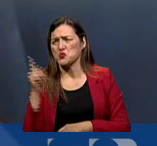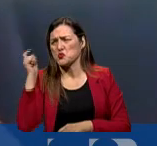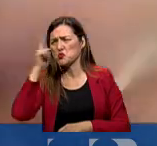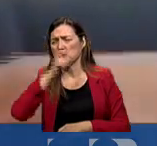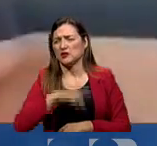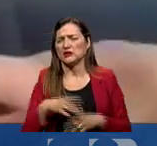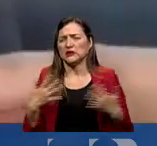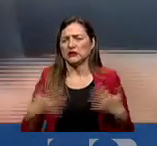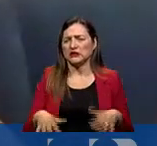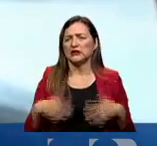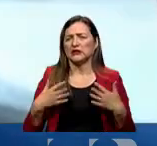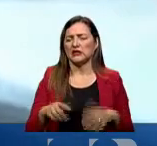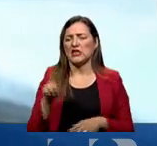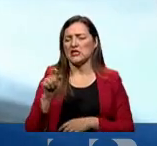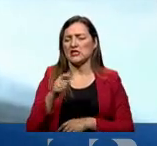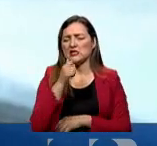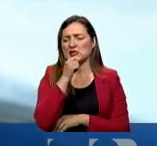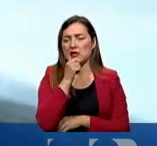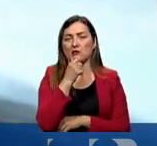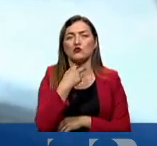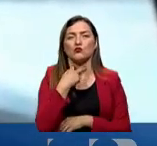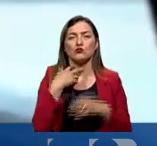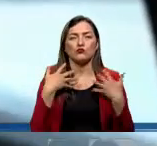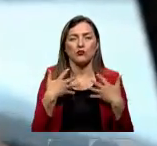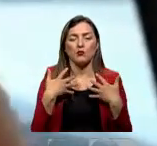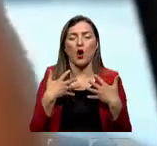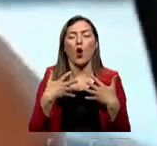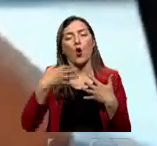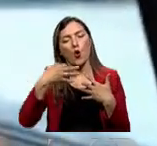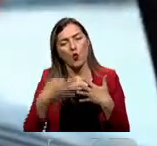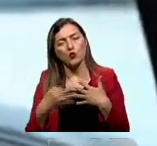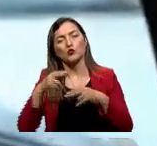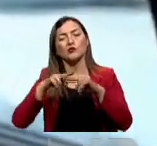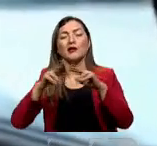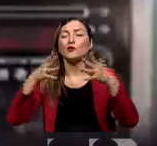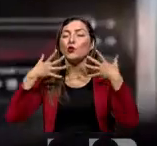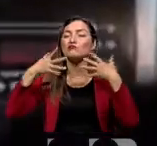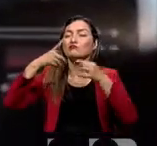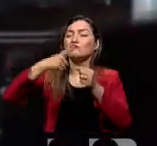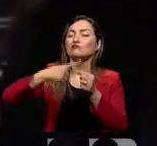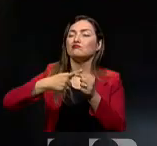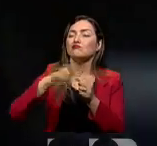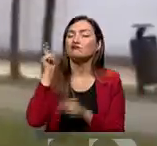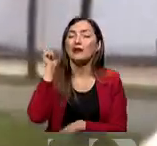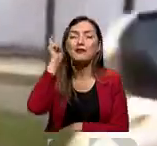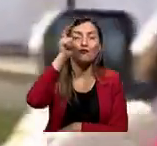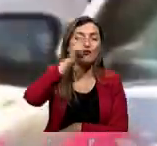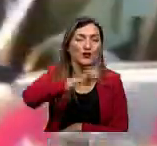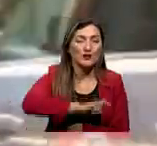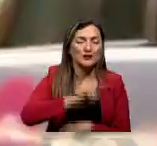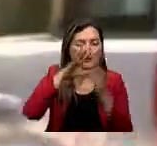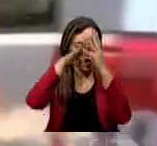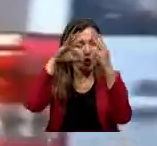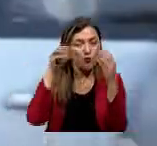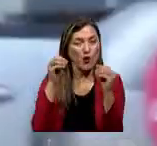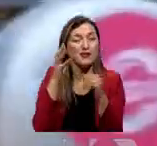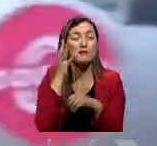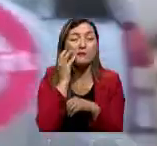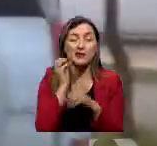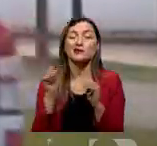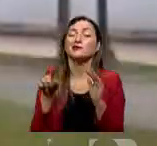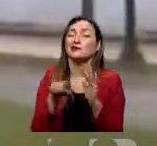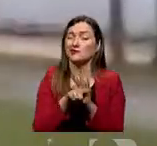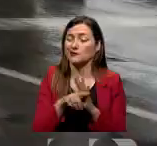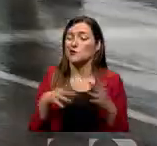me di cuenta que la energía estaba por ambos lados el miedo al momento de tomar un taxi en Guayaquil o en Quito sólo puede ser entendido por alguien que ha vivido